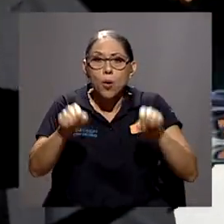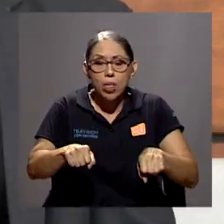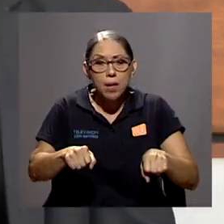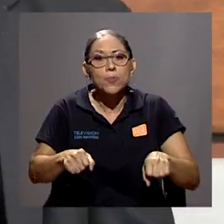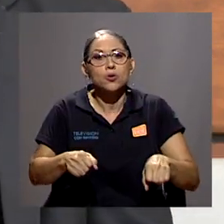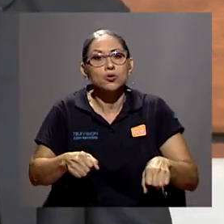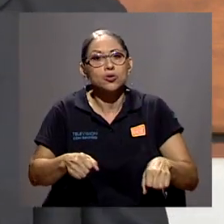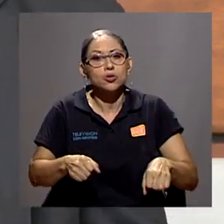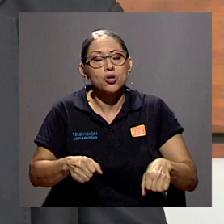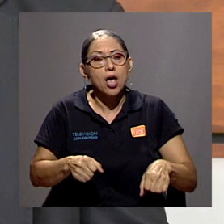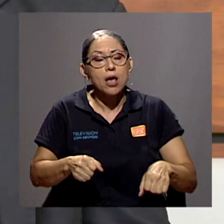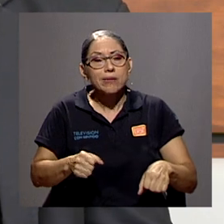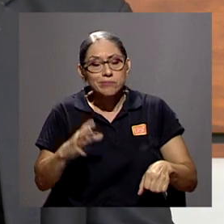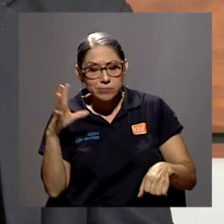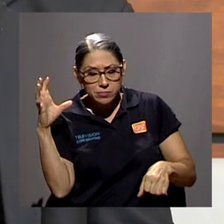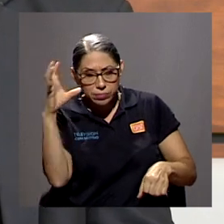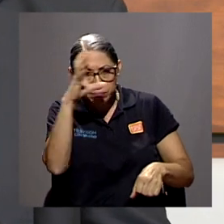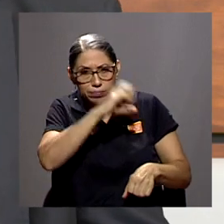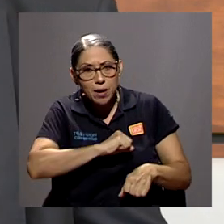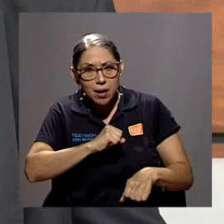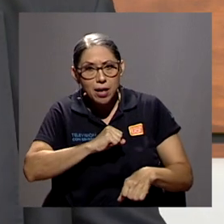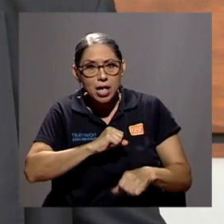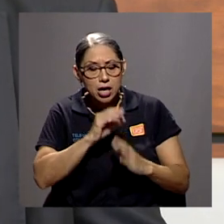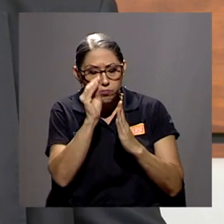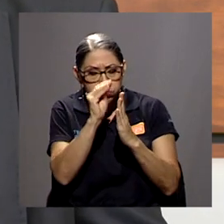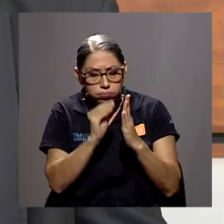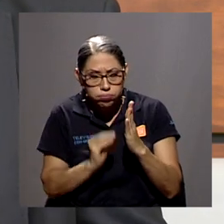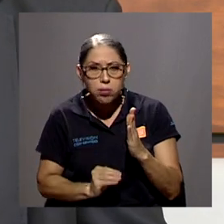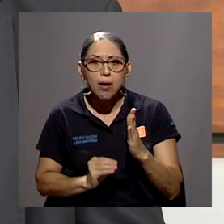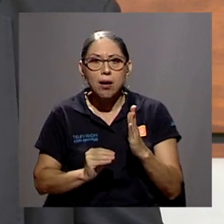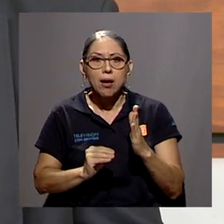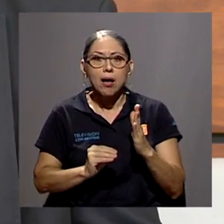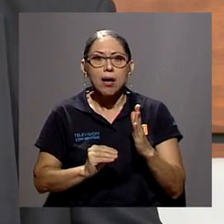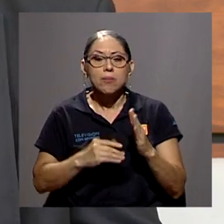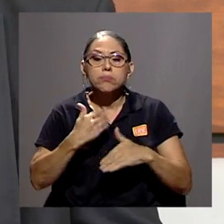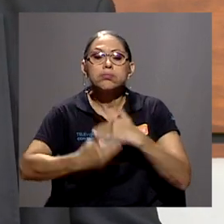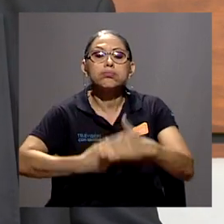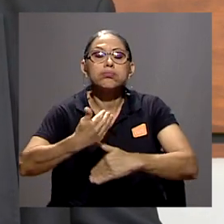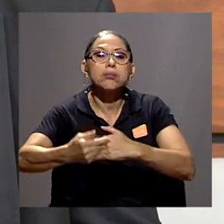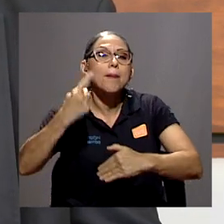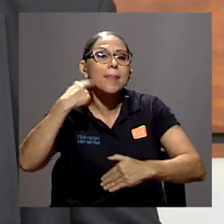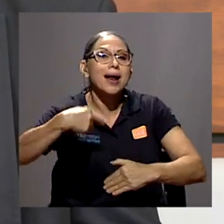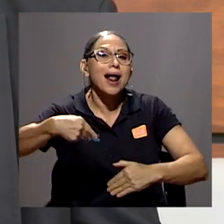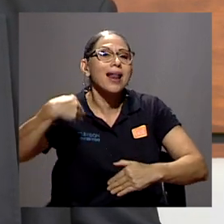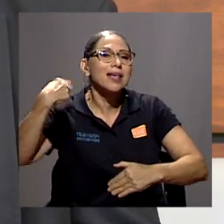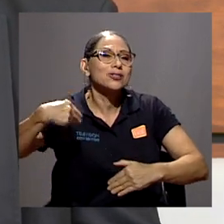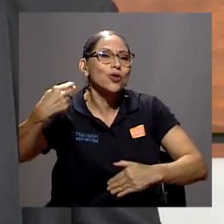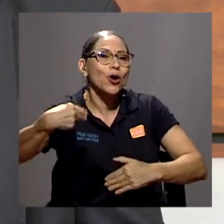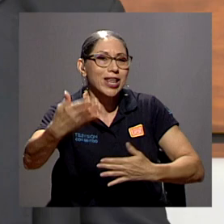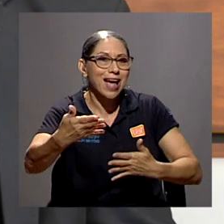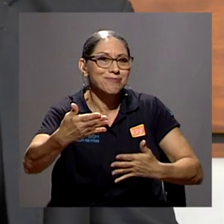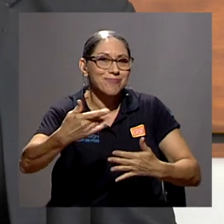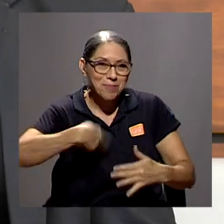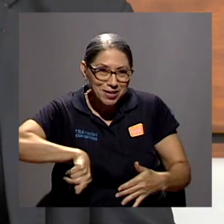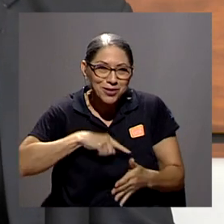estos procesos para la historia para ir escribiendo el renglón por renglón ver